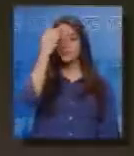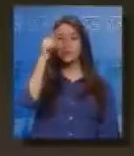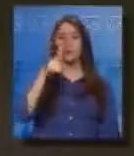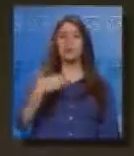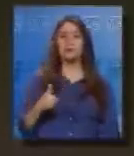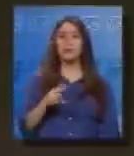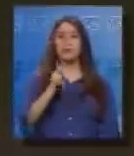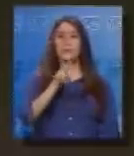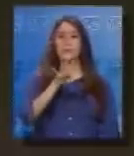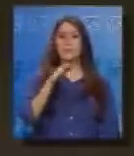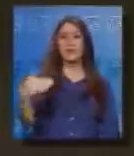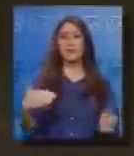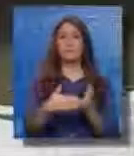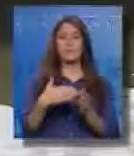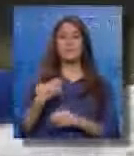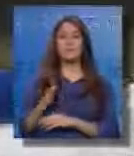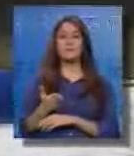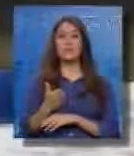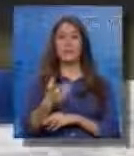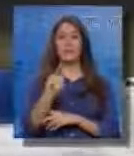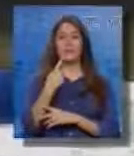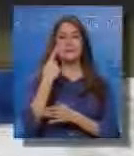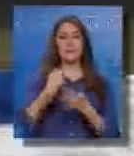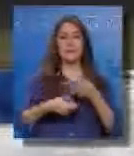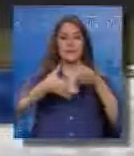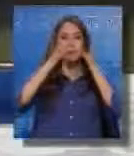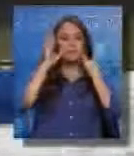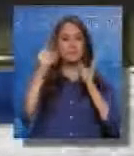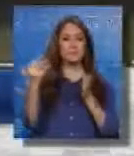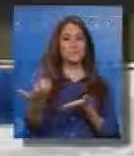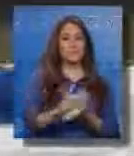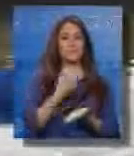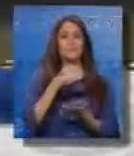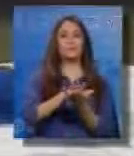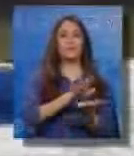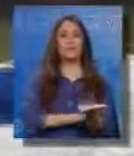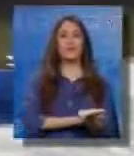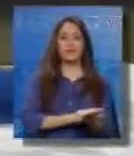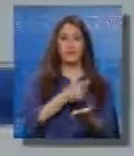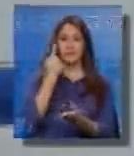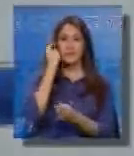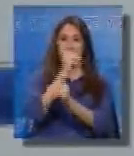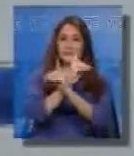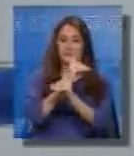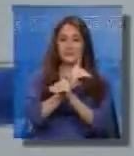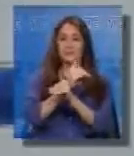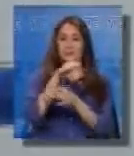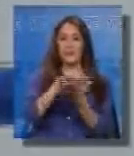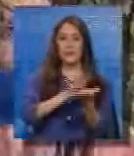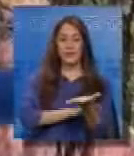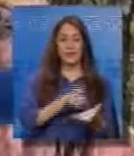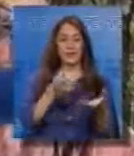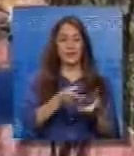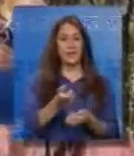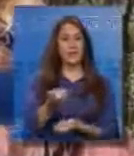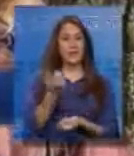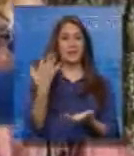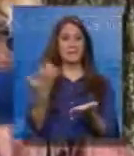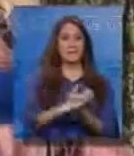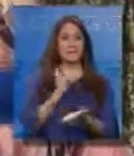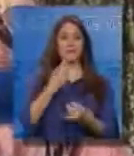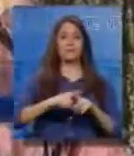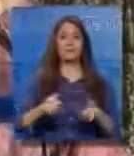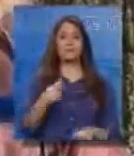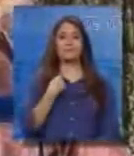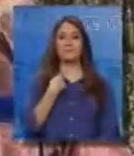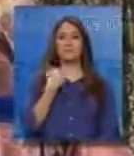salvar a las 25.000 truchas que pensaban cosechar en diciembre como parte de un proyecto productivo para personas con discapacidades. Ustedes pueden observar